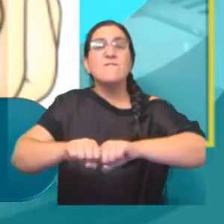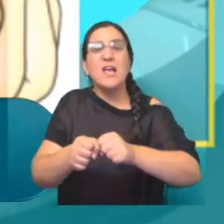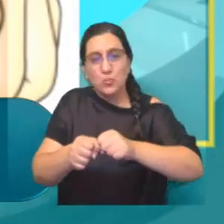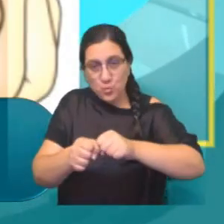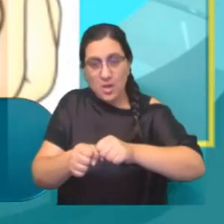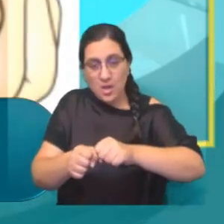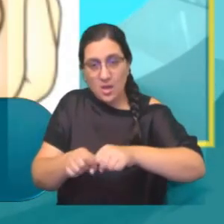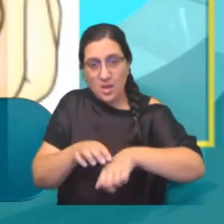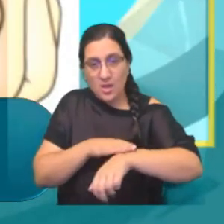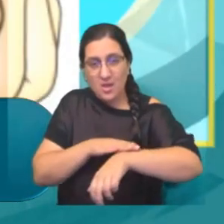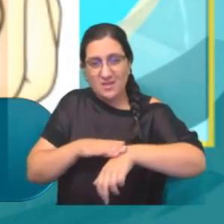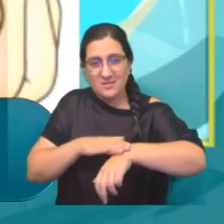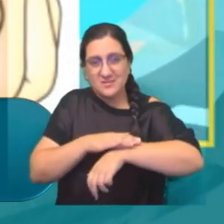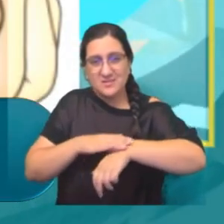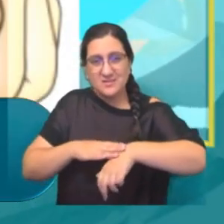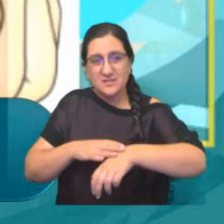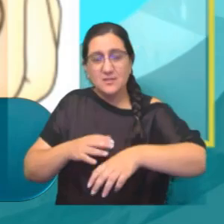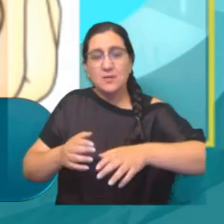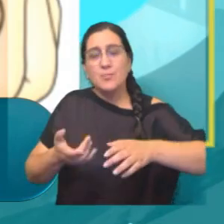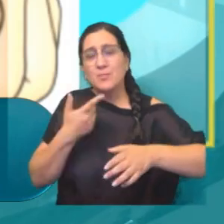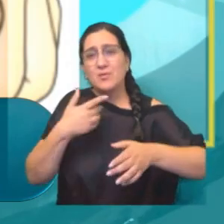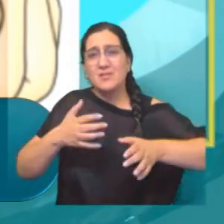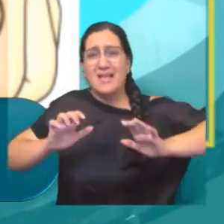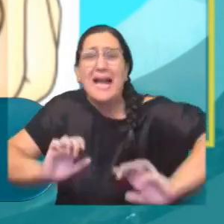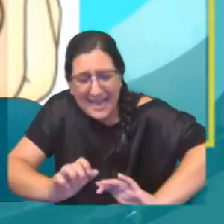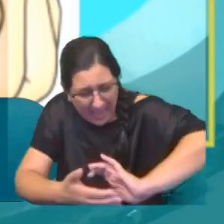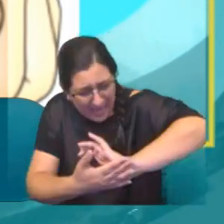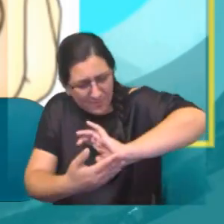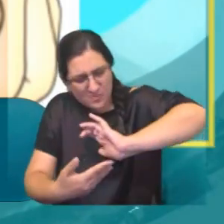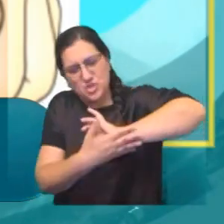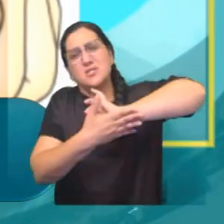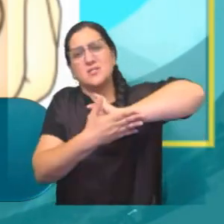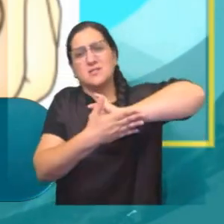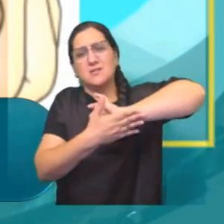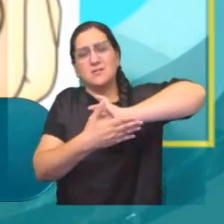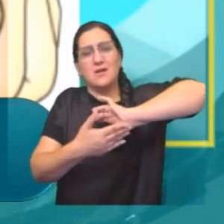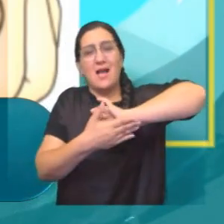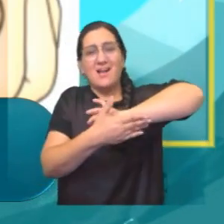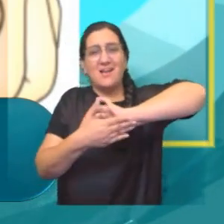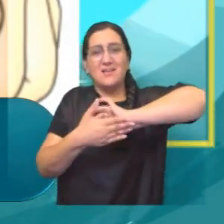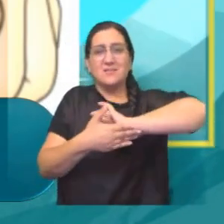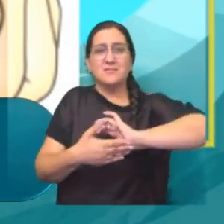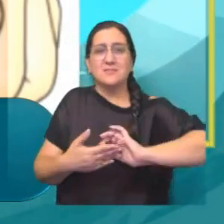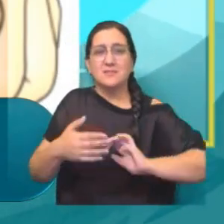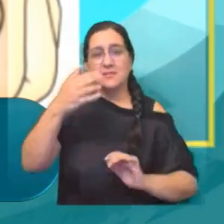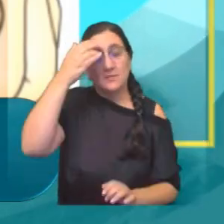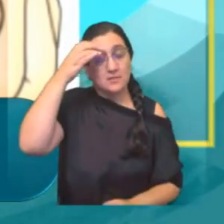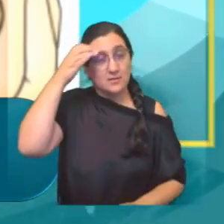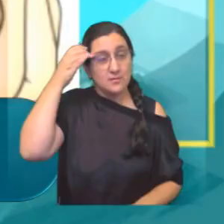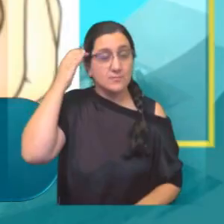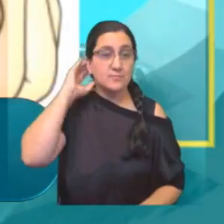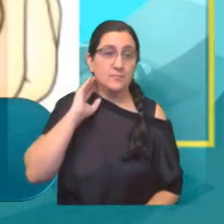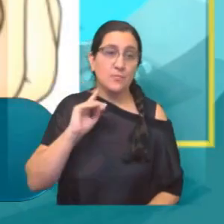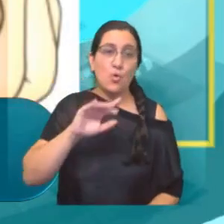por ejemplo, que es cuando la persona se caía de esta forma, las caídas de la persona de esta forma, o la de Coles invertida, que es